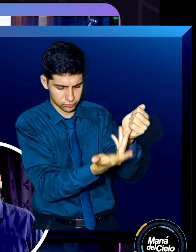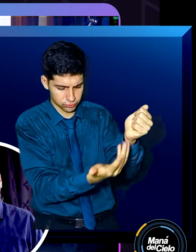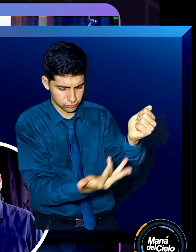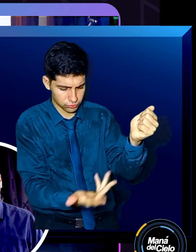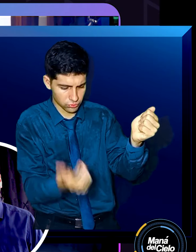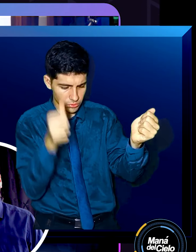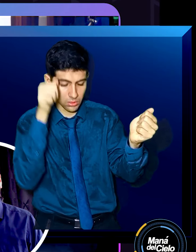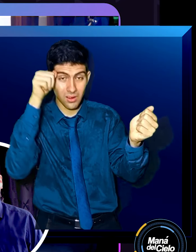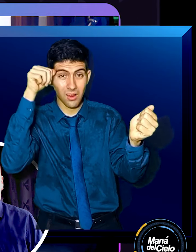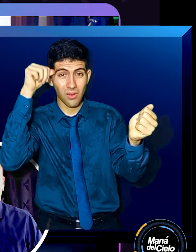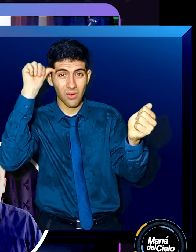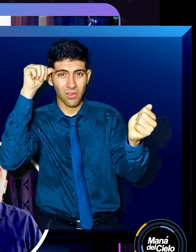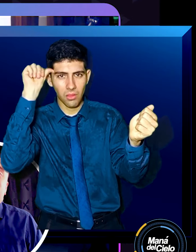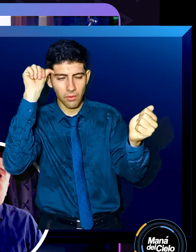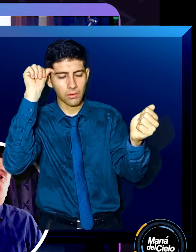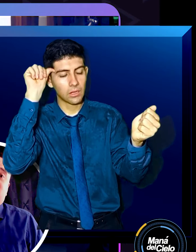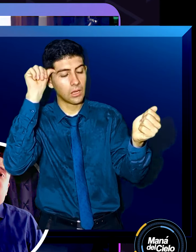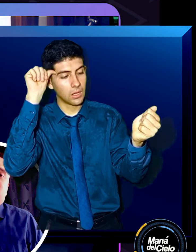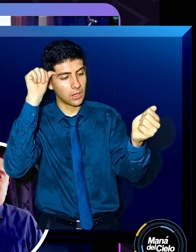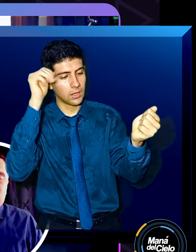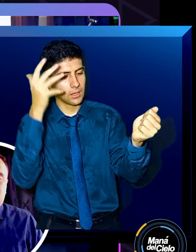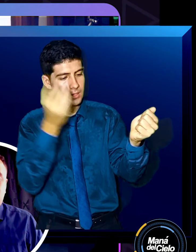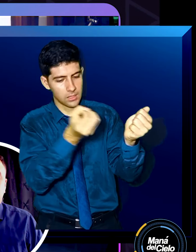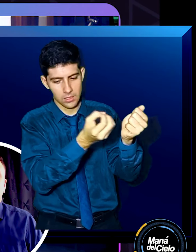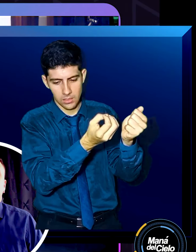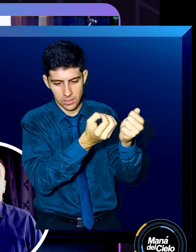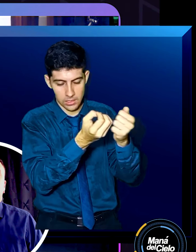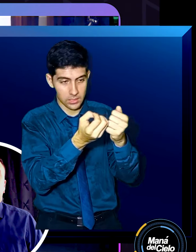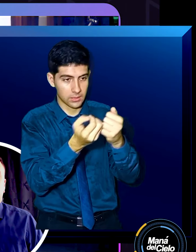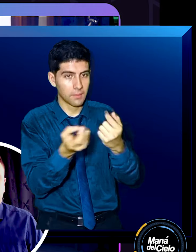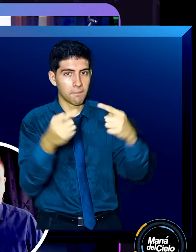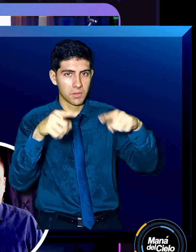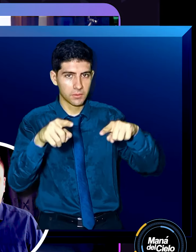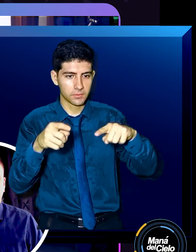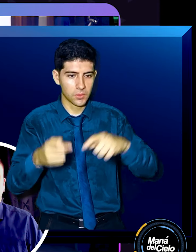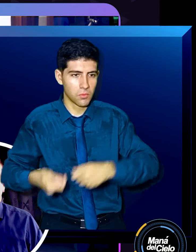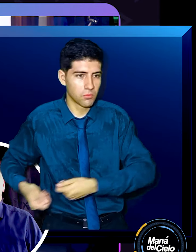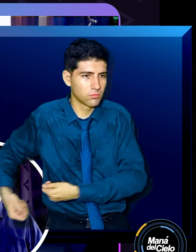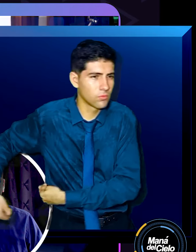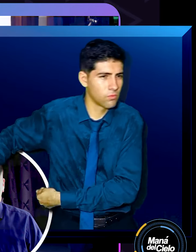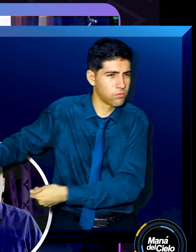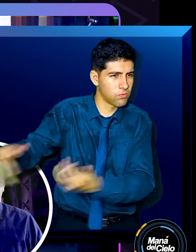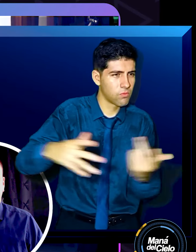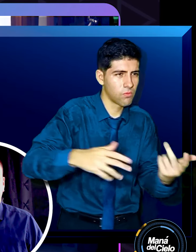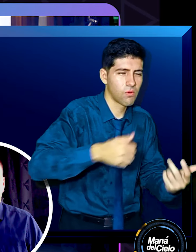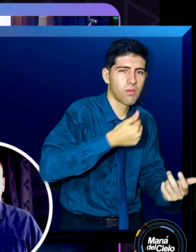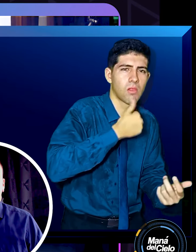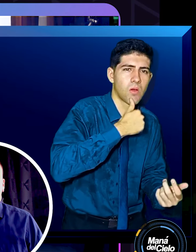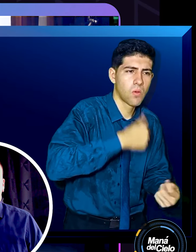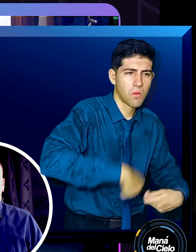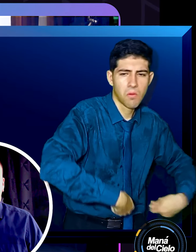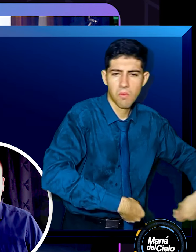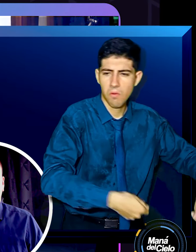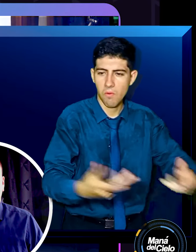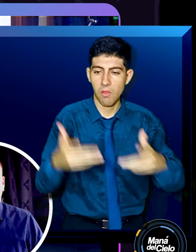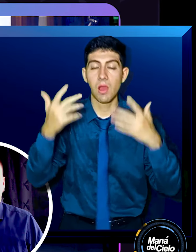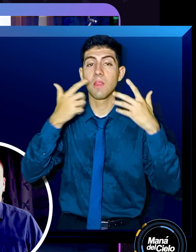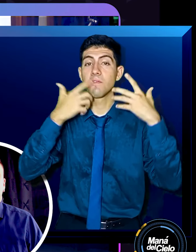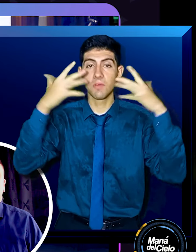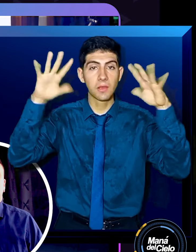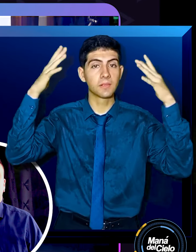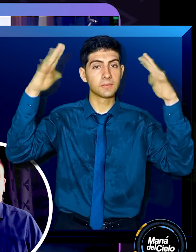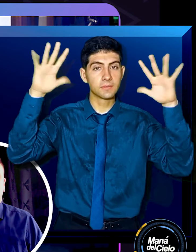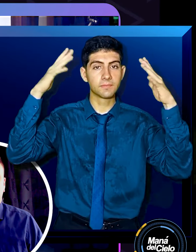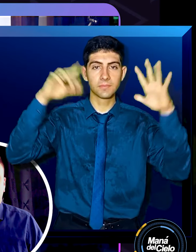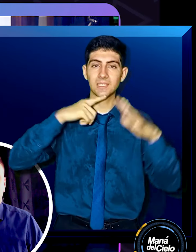ellos recordaban eso y derramaban agua sobre las personas y sobre las calles para